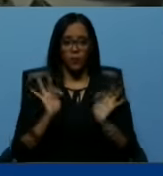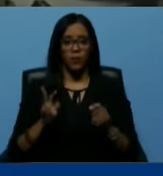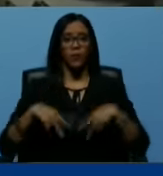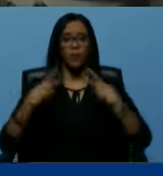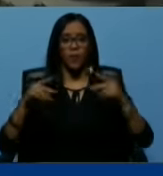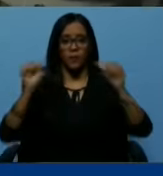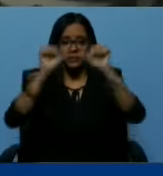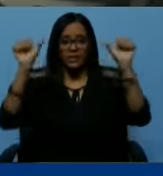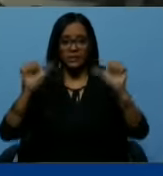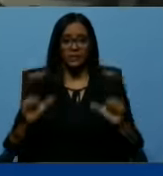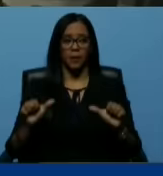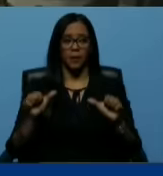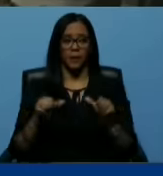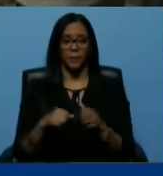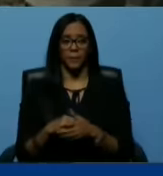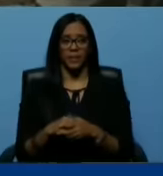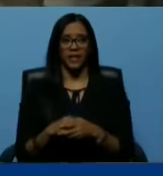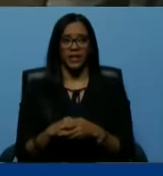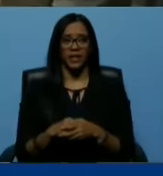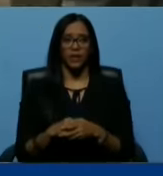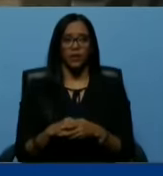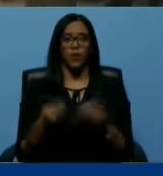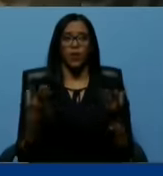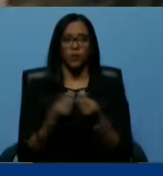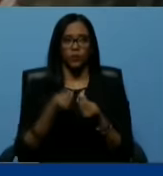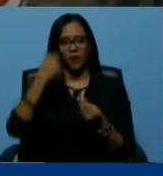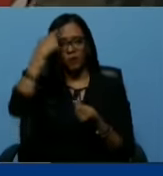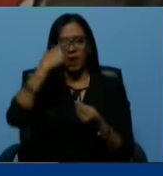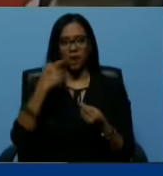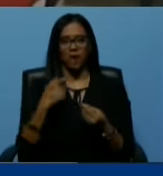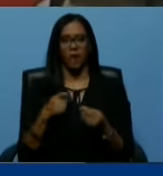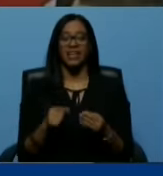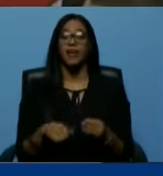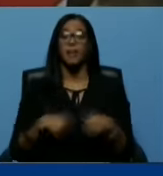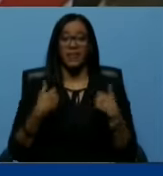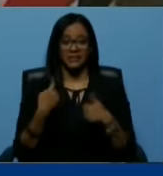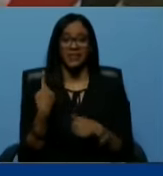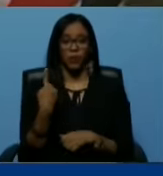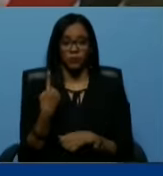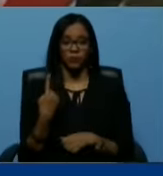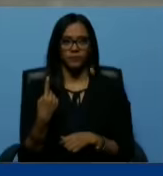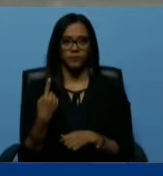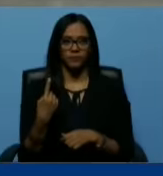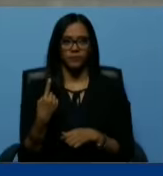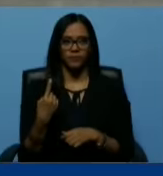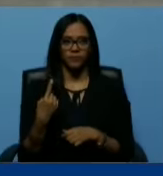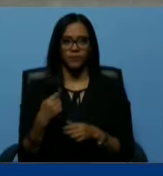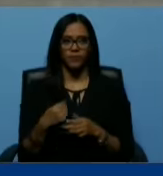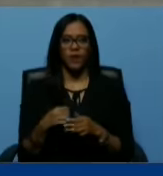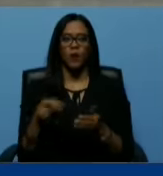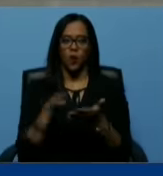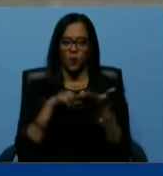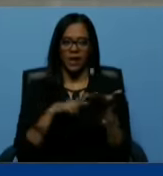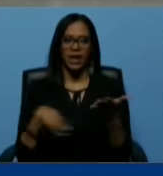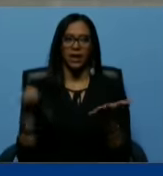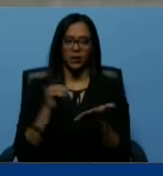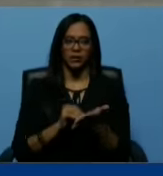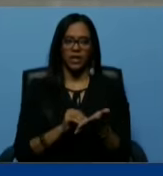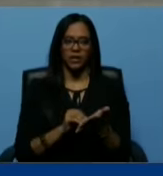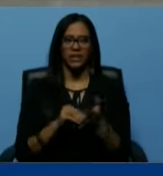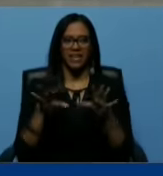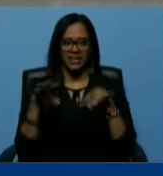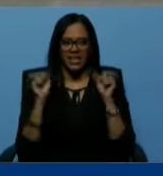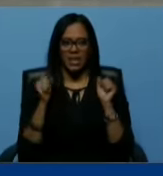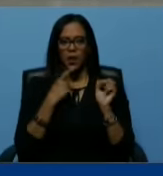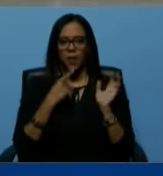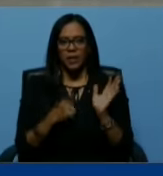sistemas junto al pueblo. Y dice, y más aún, voy a leerlo nuevamente para que se entienda